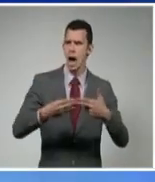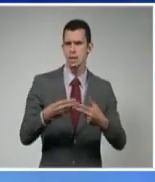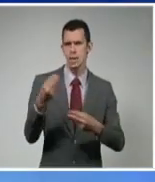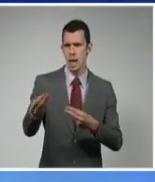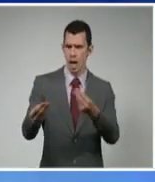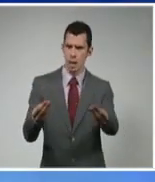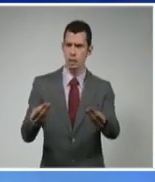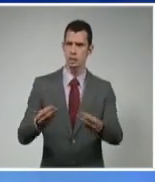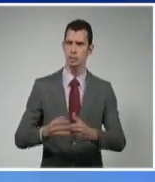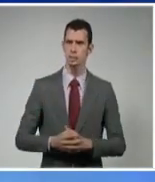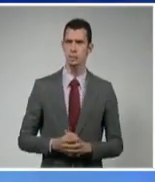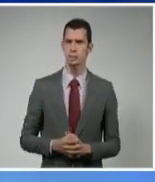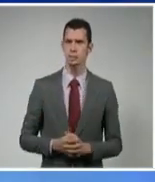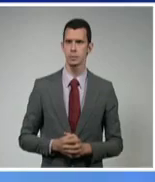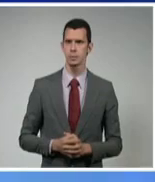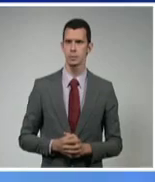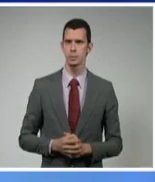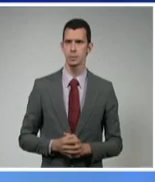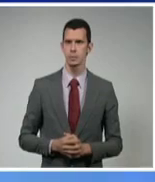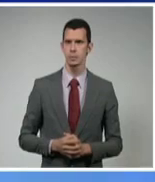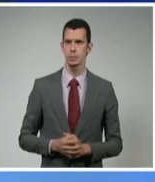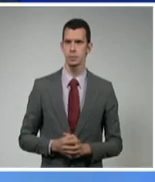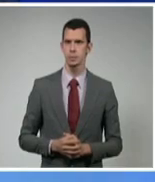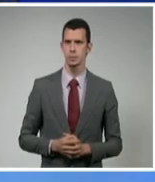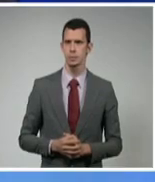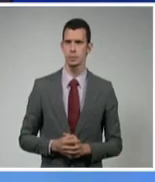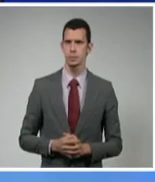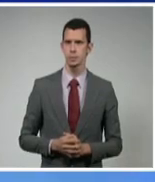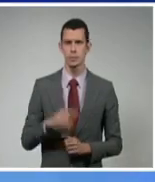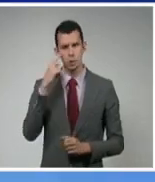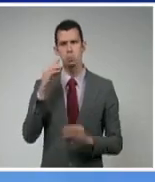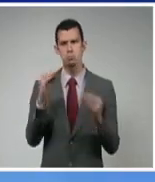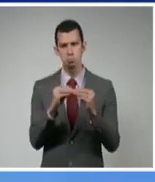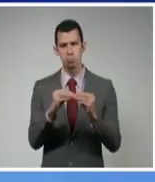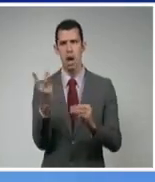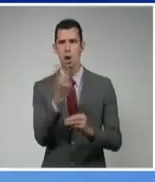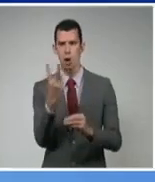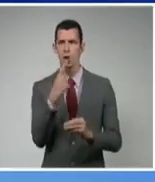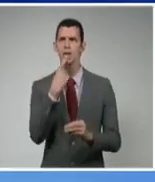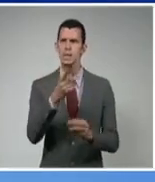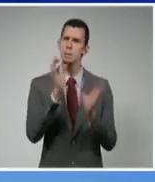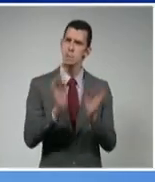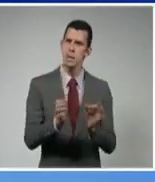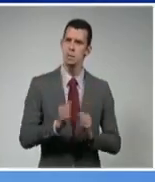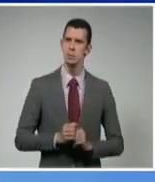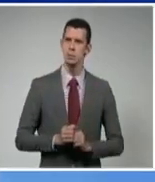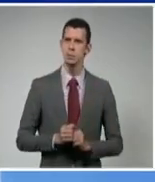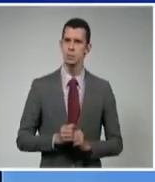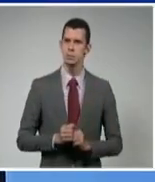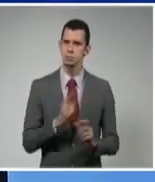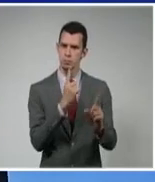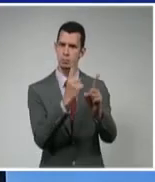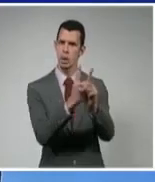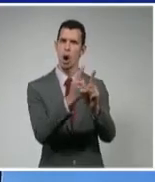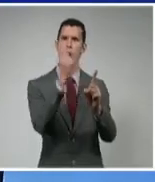testimonios coinciden en lo que les indicaron y en los detalles. Pero este segundo joven resulta